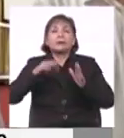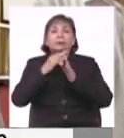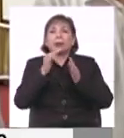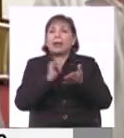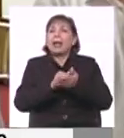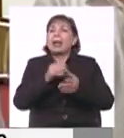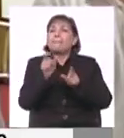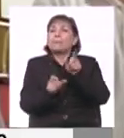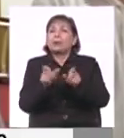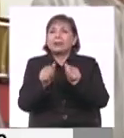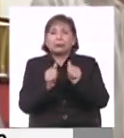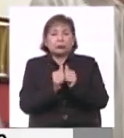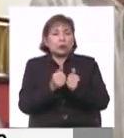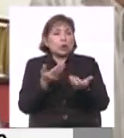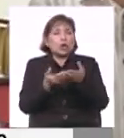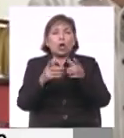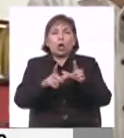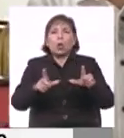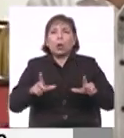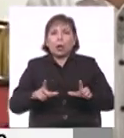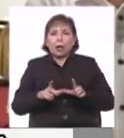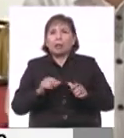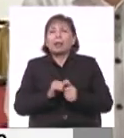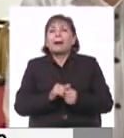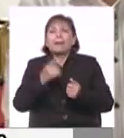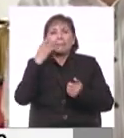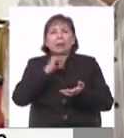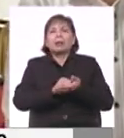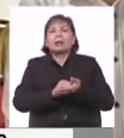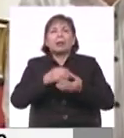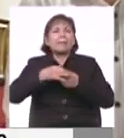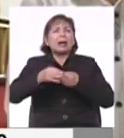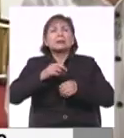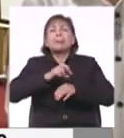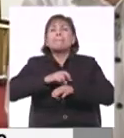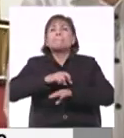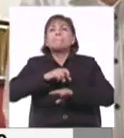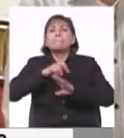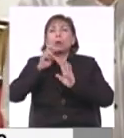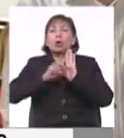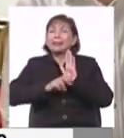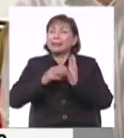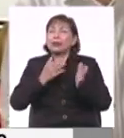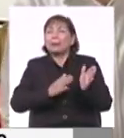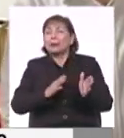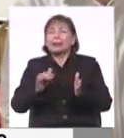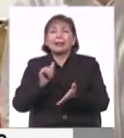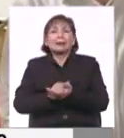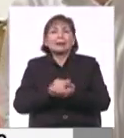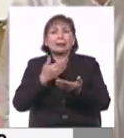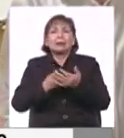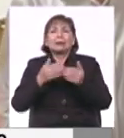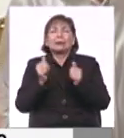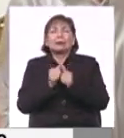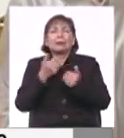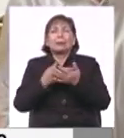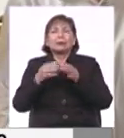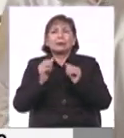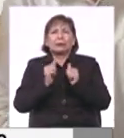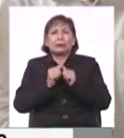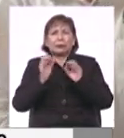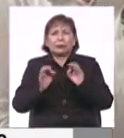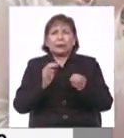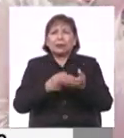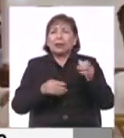llegan a la población local, ¿no? Y queremos que haya más proyectos, más obras, más actividades, porque eso significa mejorar la calidad de vida